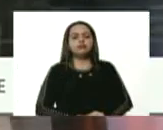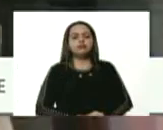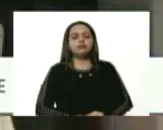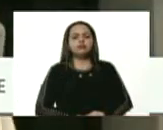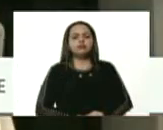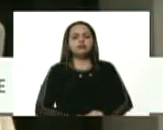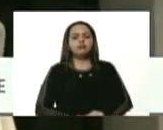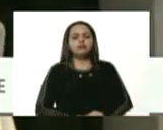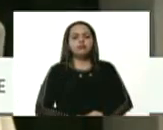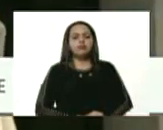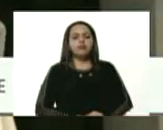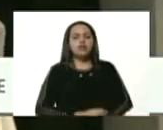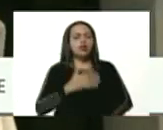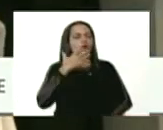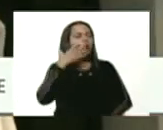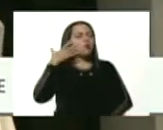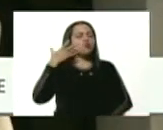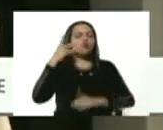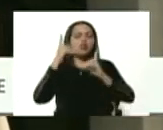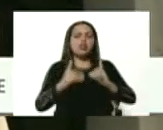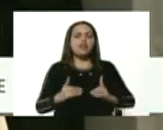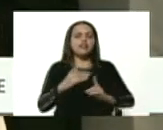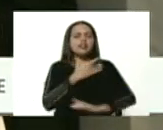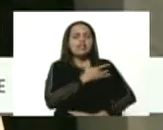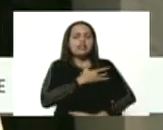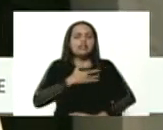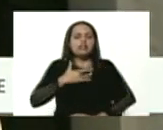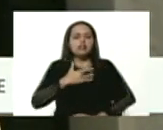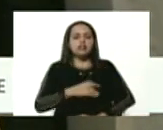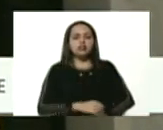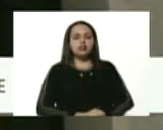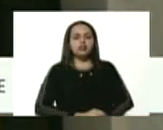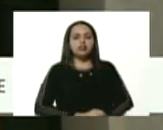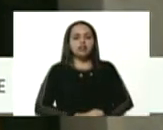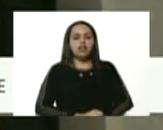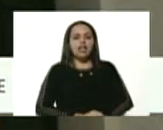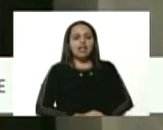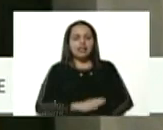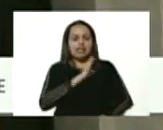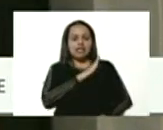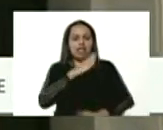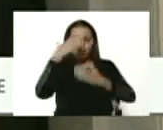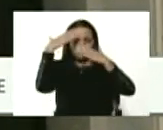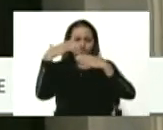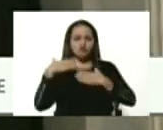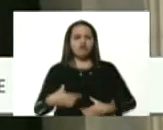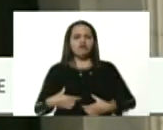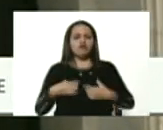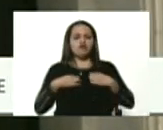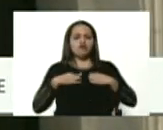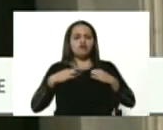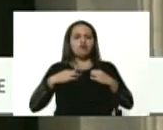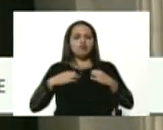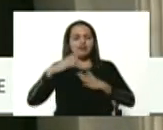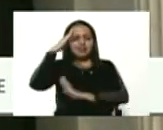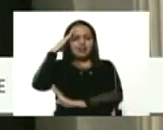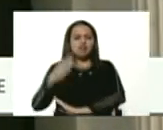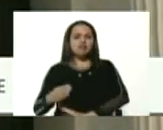Qué orgullo debe sentirse tener el uniforme del ejército